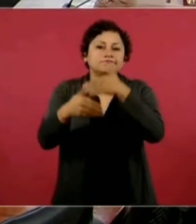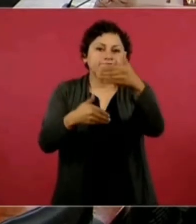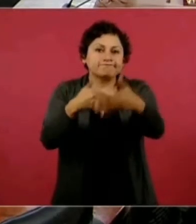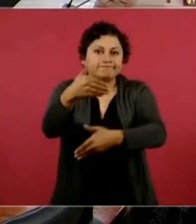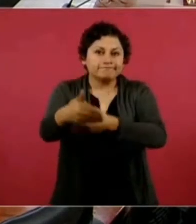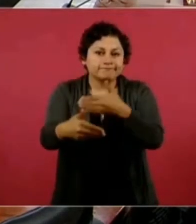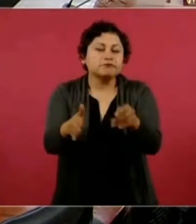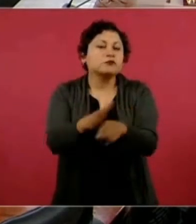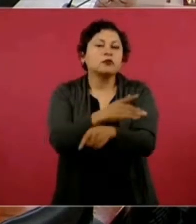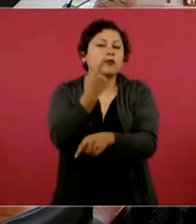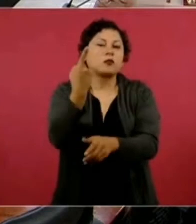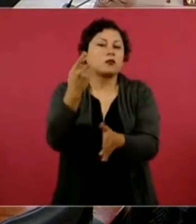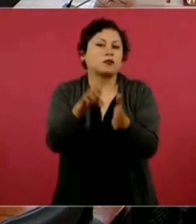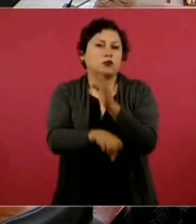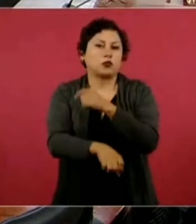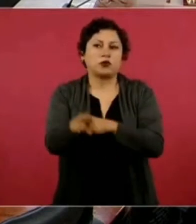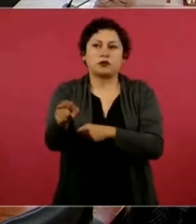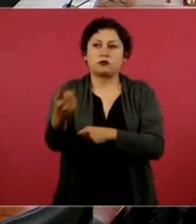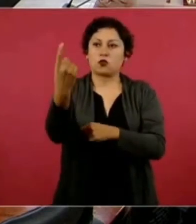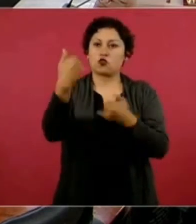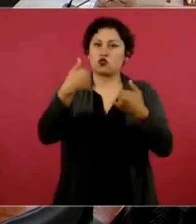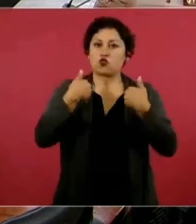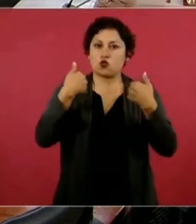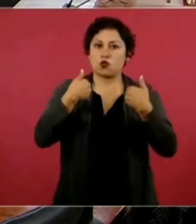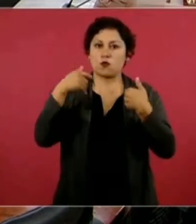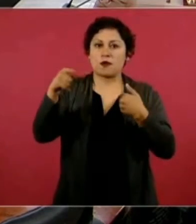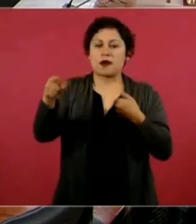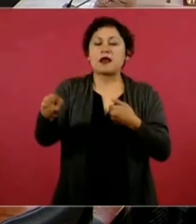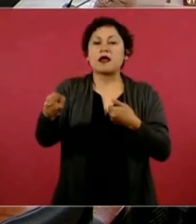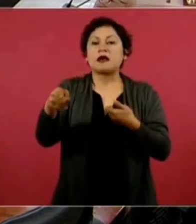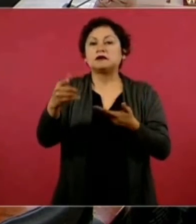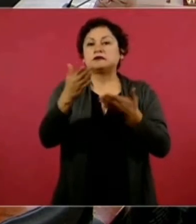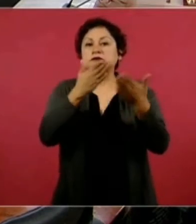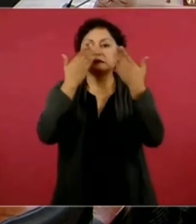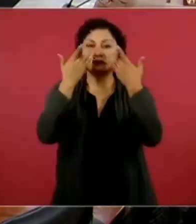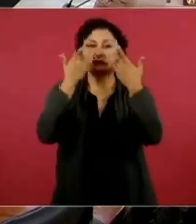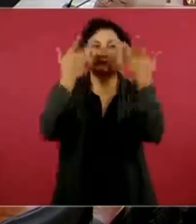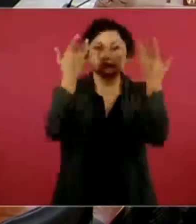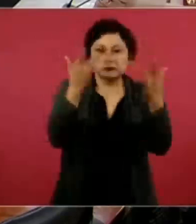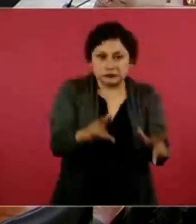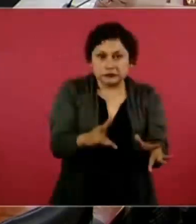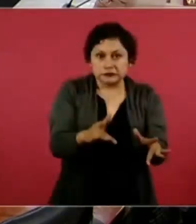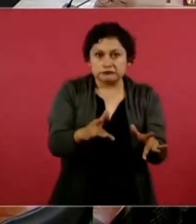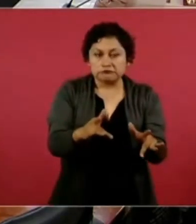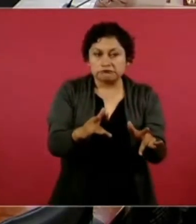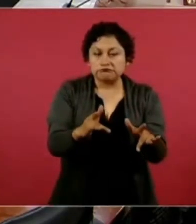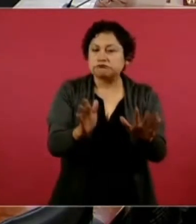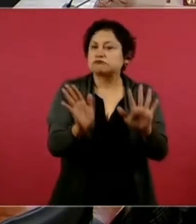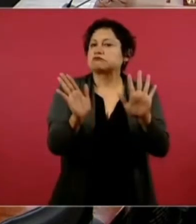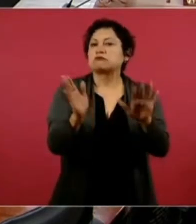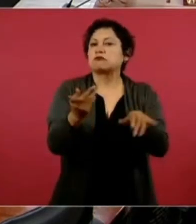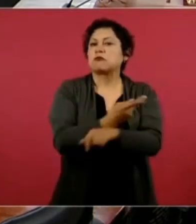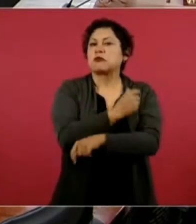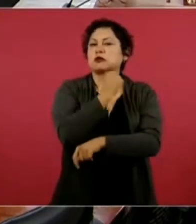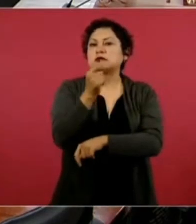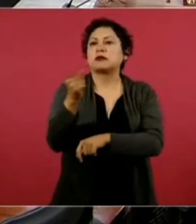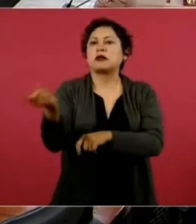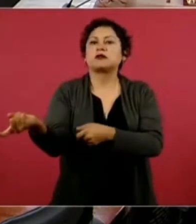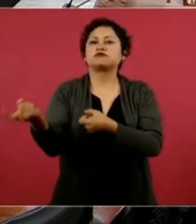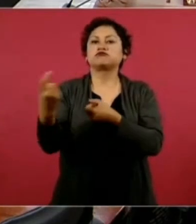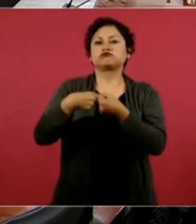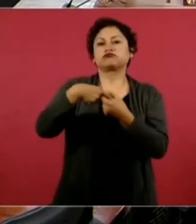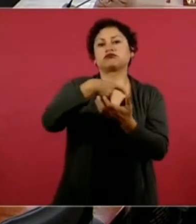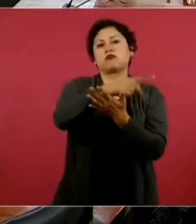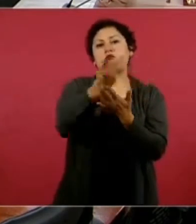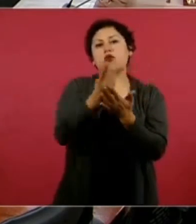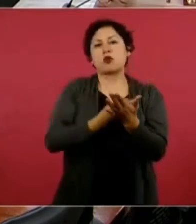ser contratado con este programa que ya se eleva a rango